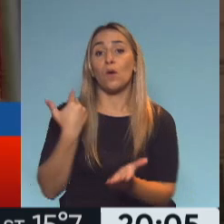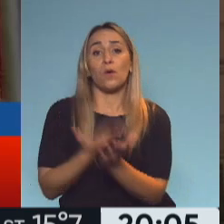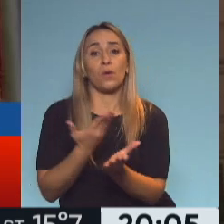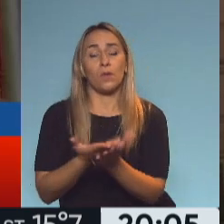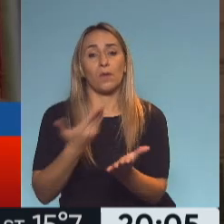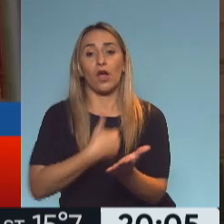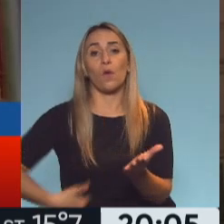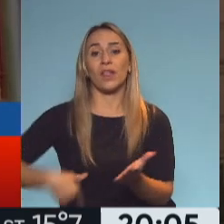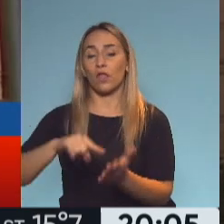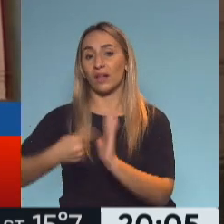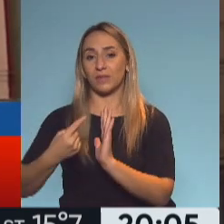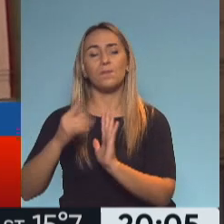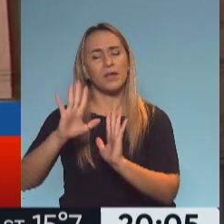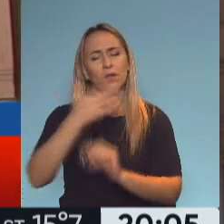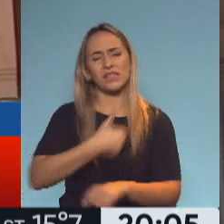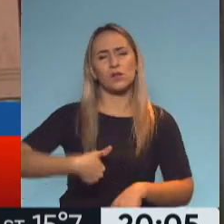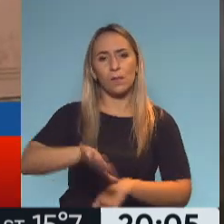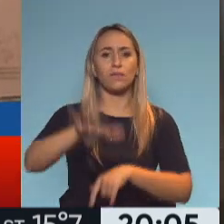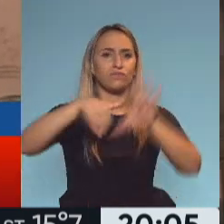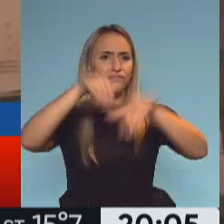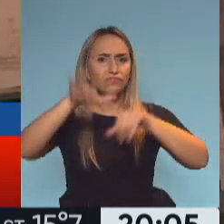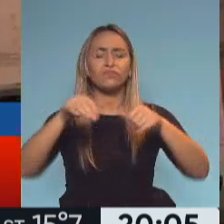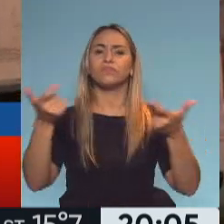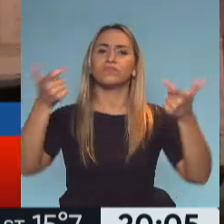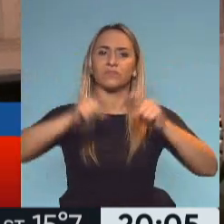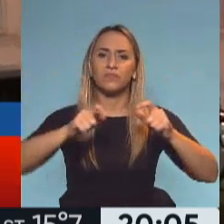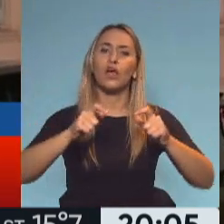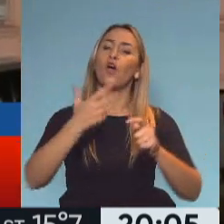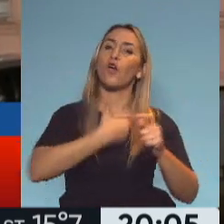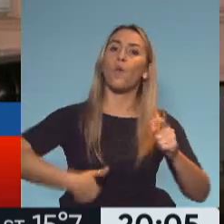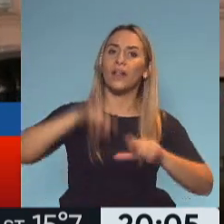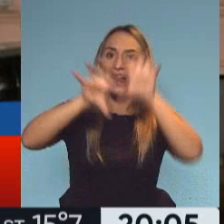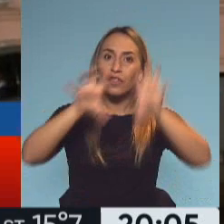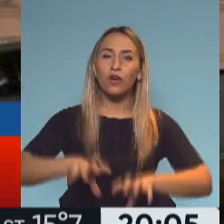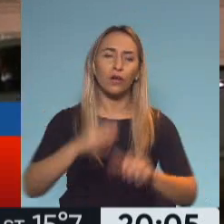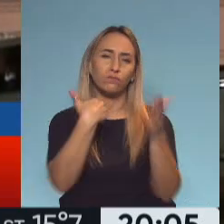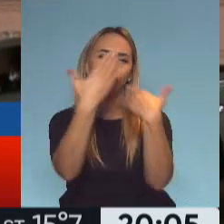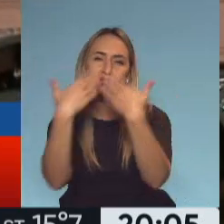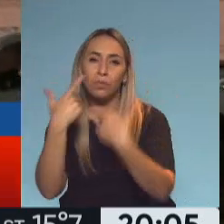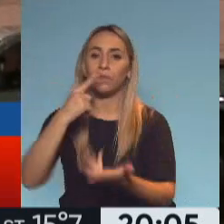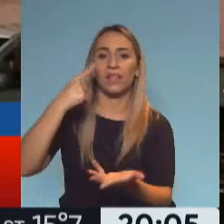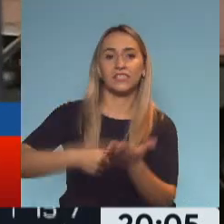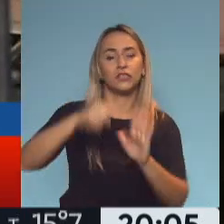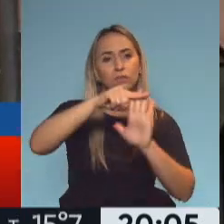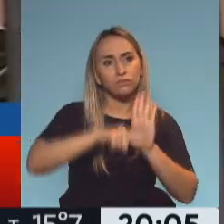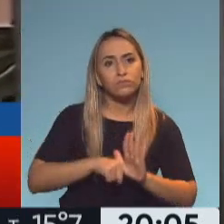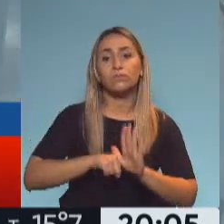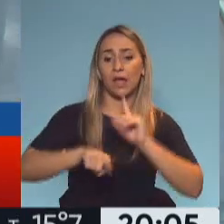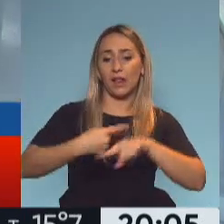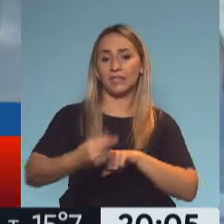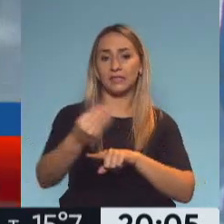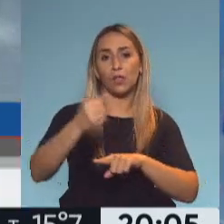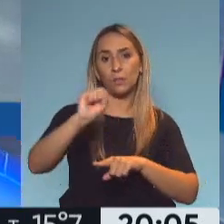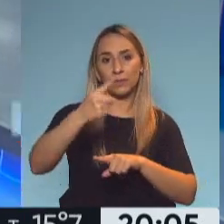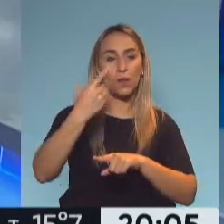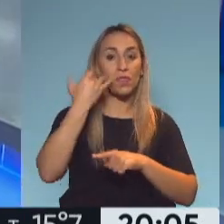presidente también va a hablar en la semana con todos los gobernadores de todo el país para terminar de definir las nuevas medidas a partir del sábado 1 de mayo. Ustedes. Muy bien,